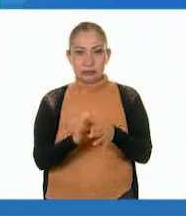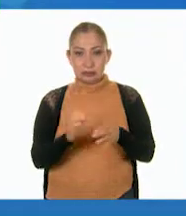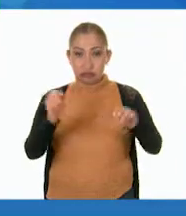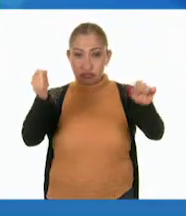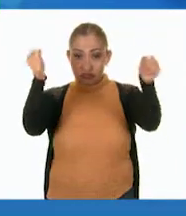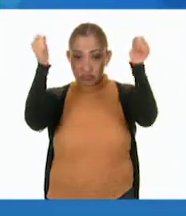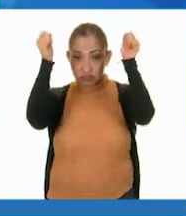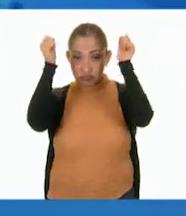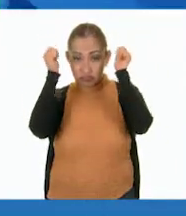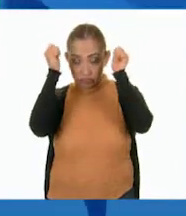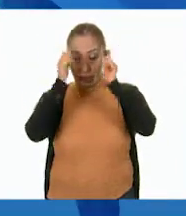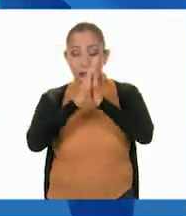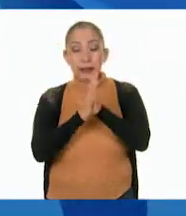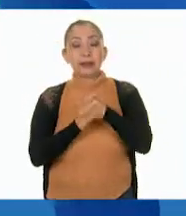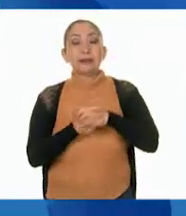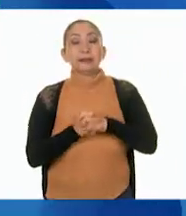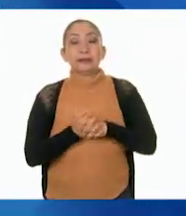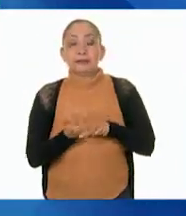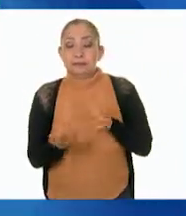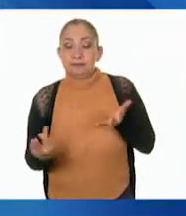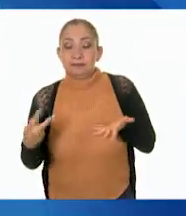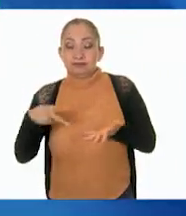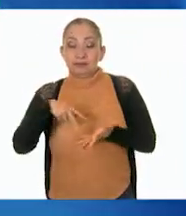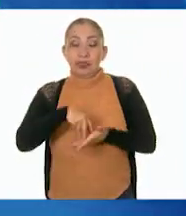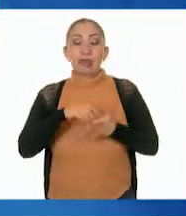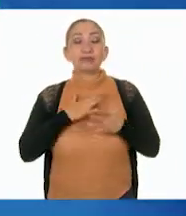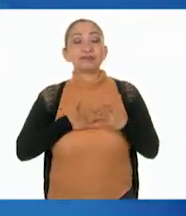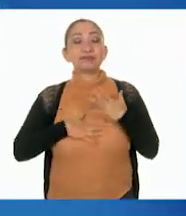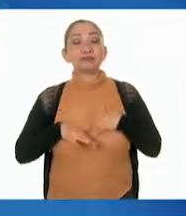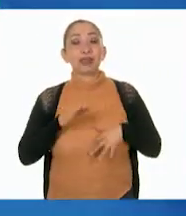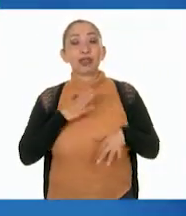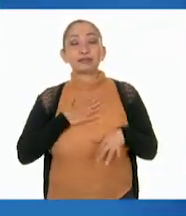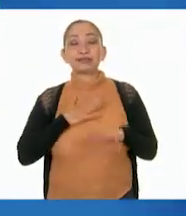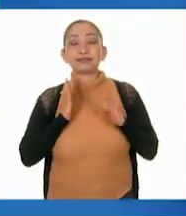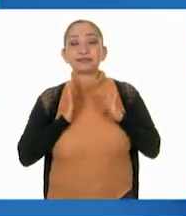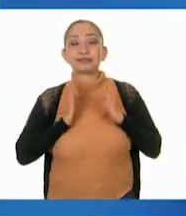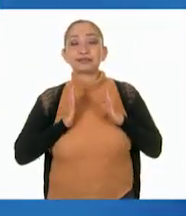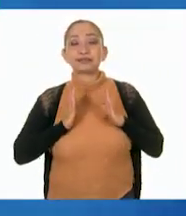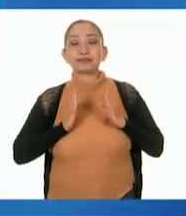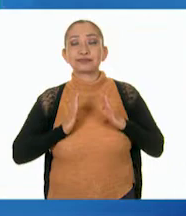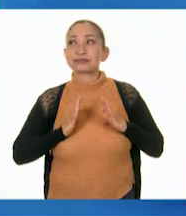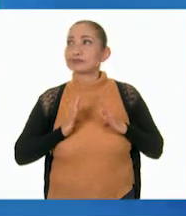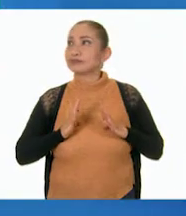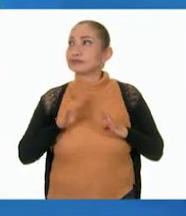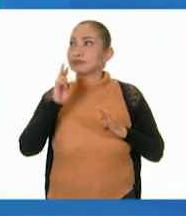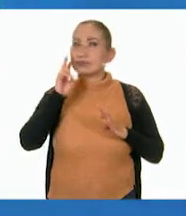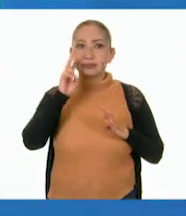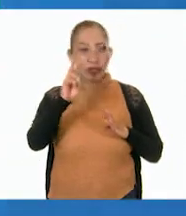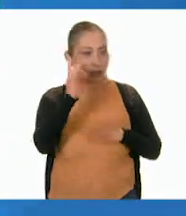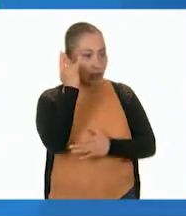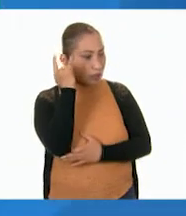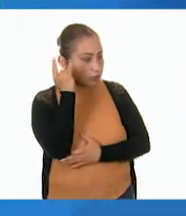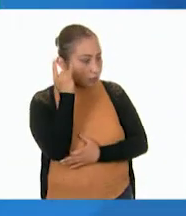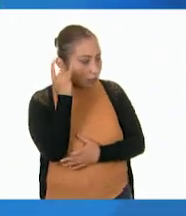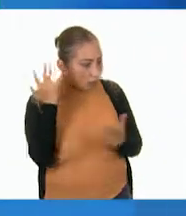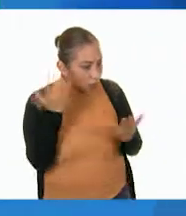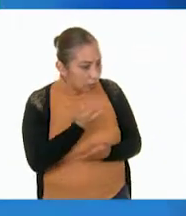su sombrero, se levantó con toda tranquilidad y al verlo el gigante se quedó